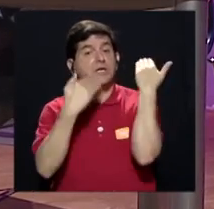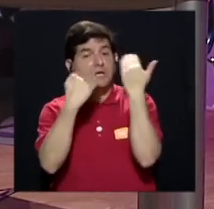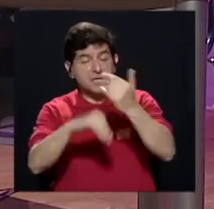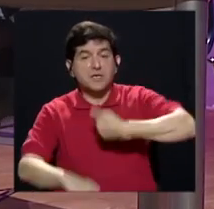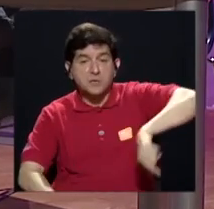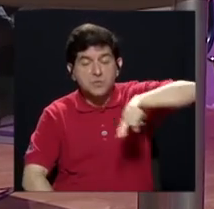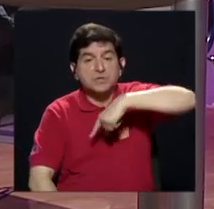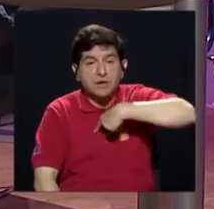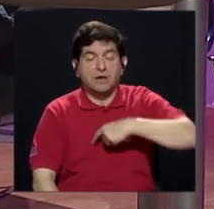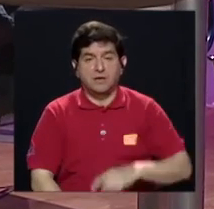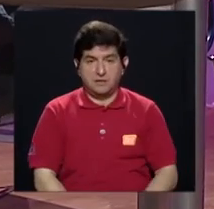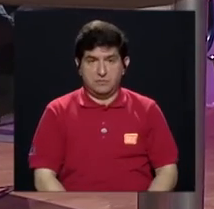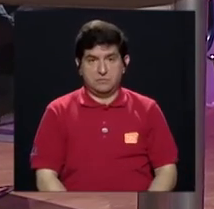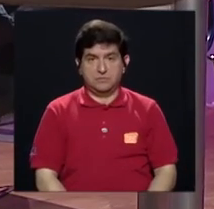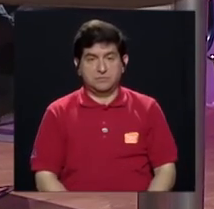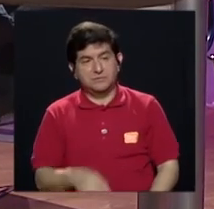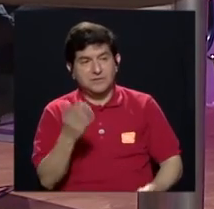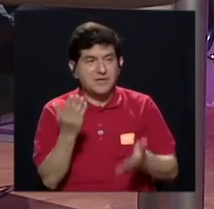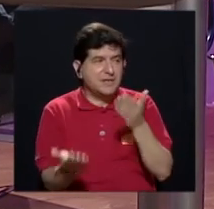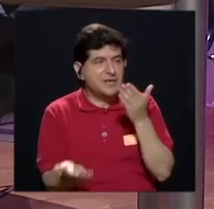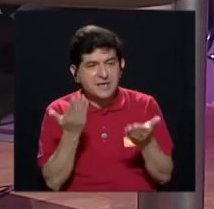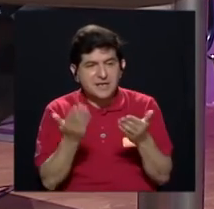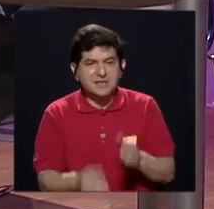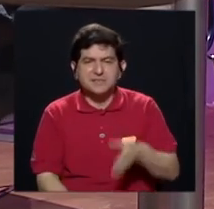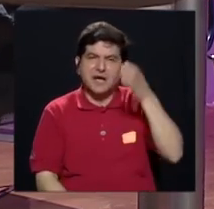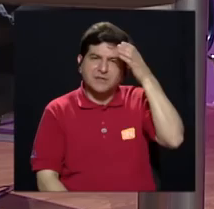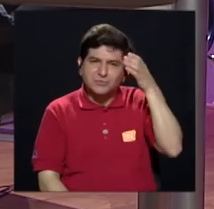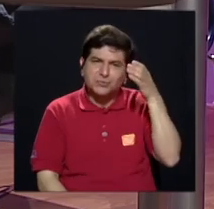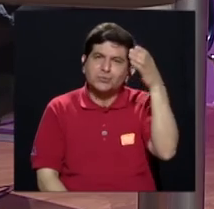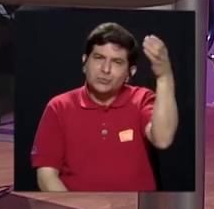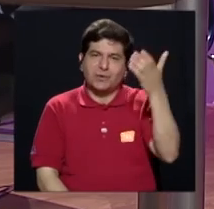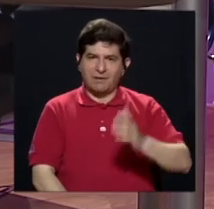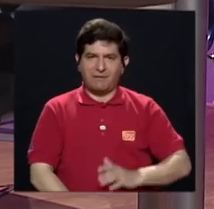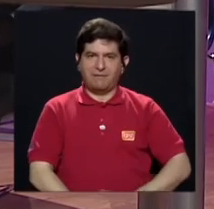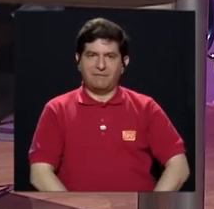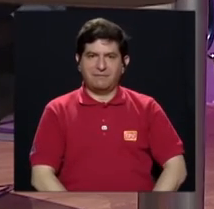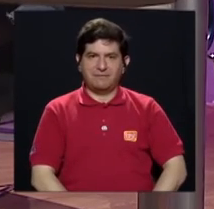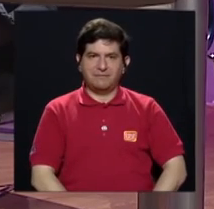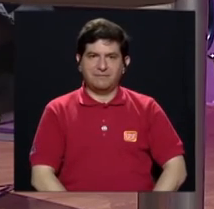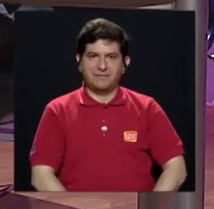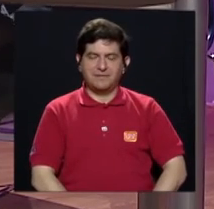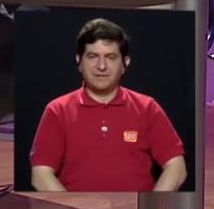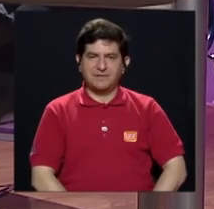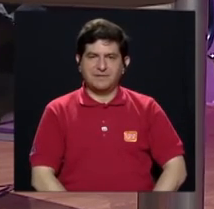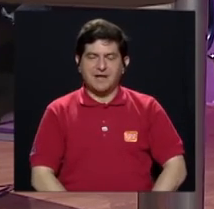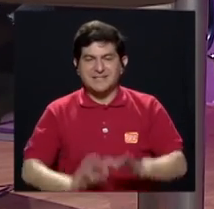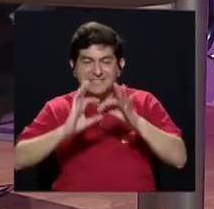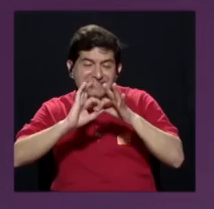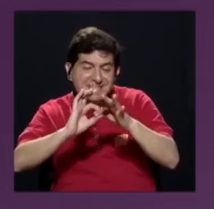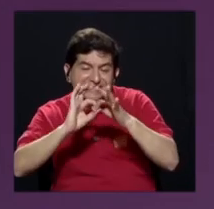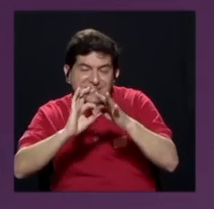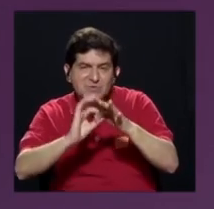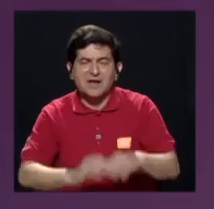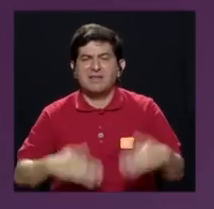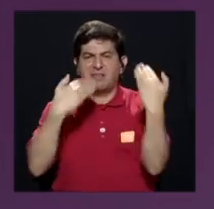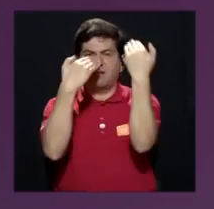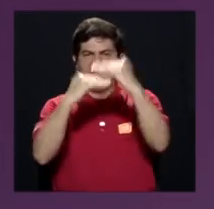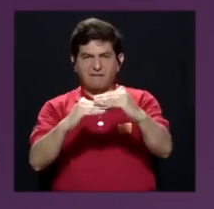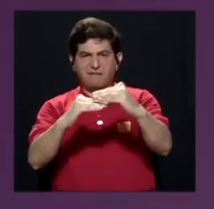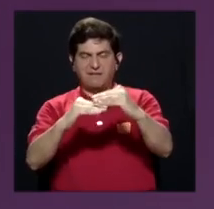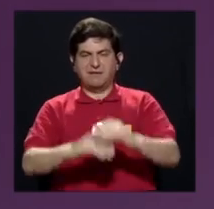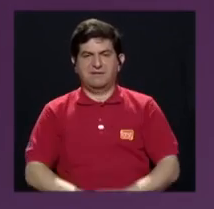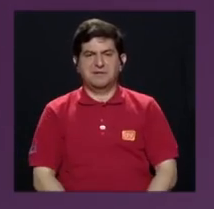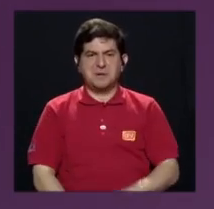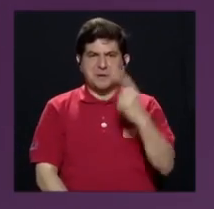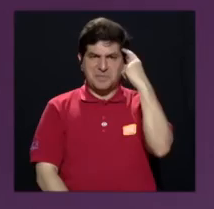yo creo que es algo muy cultural el hecho de que la sexualidad se delimita solamente a